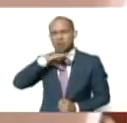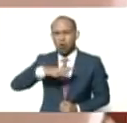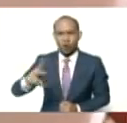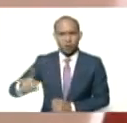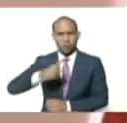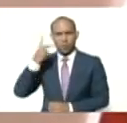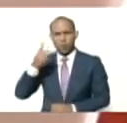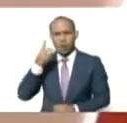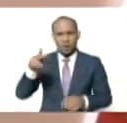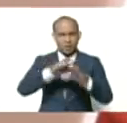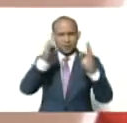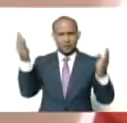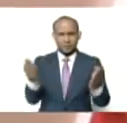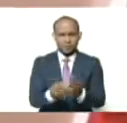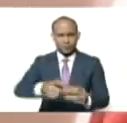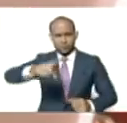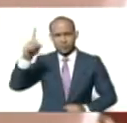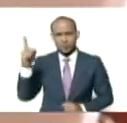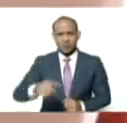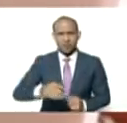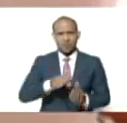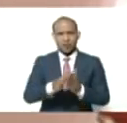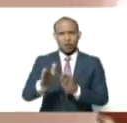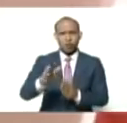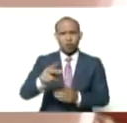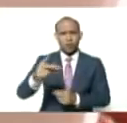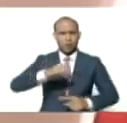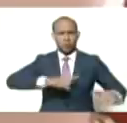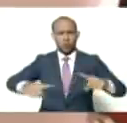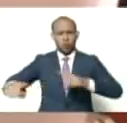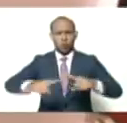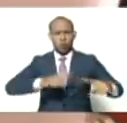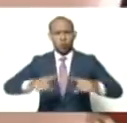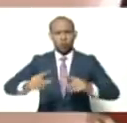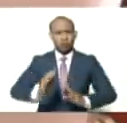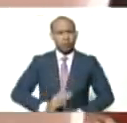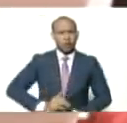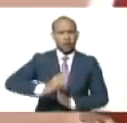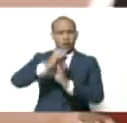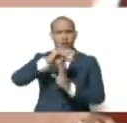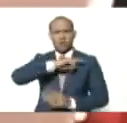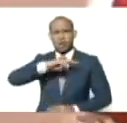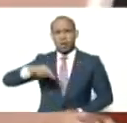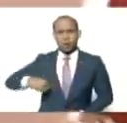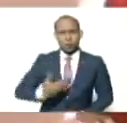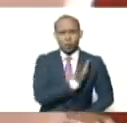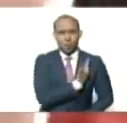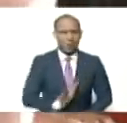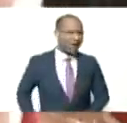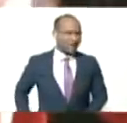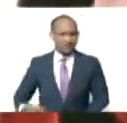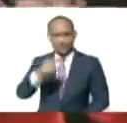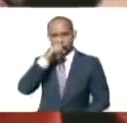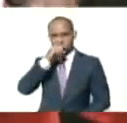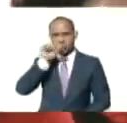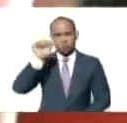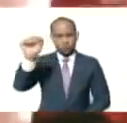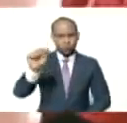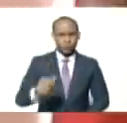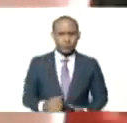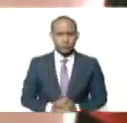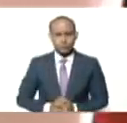del continente bajo la dirección acertada del liderazgo de nuestro presidente Nicolás Maduro